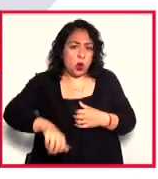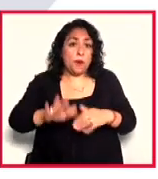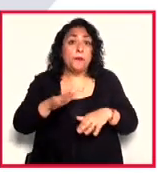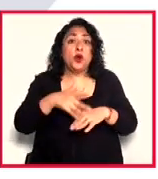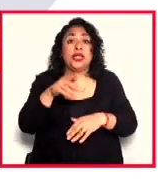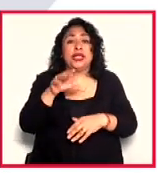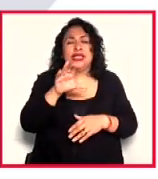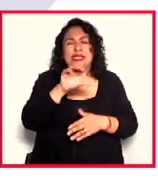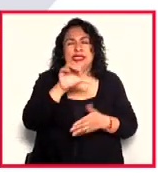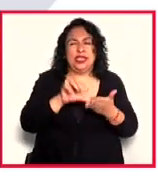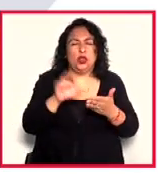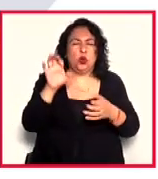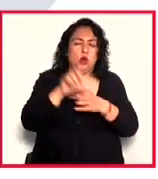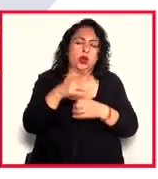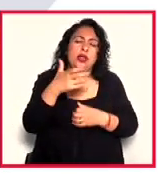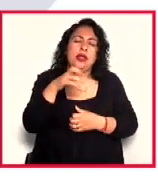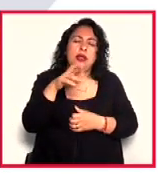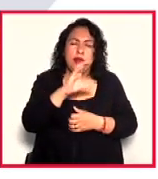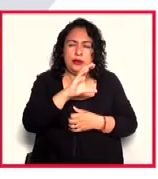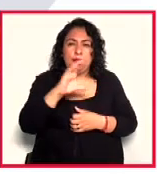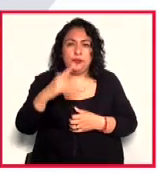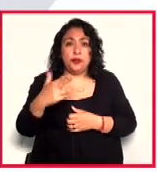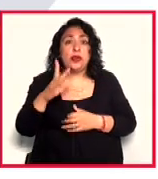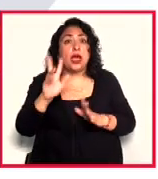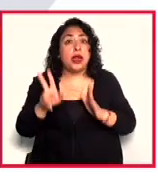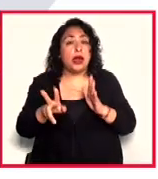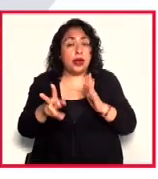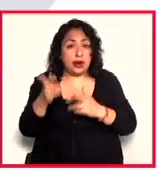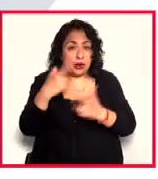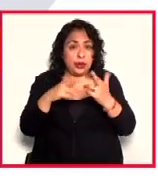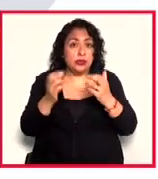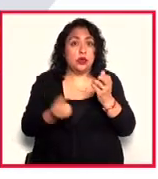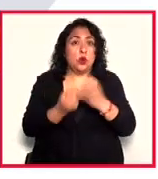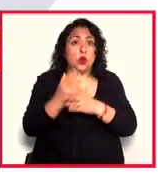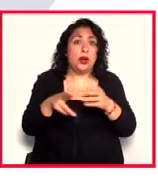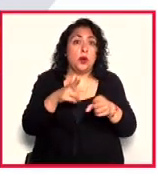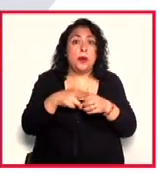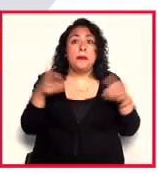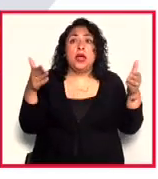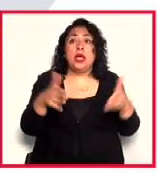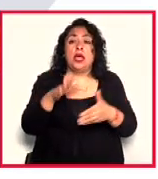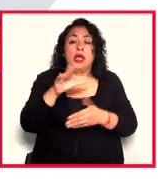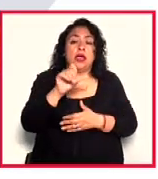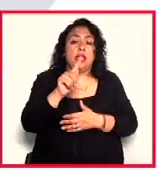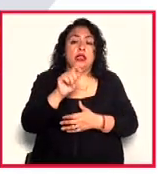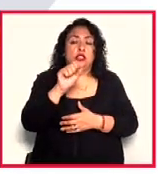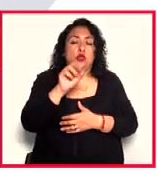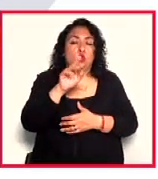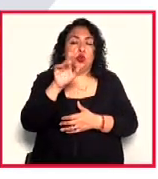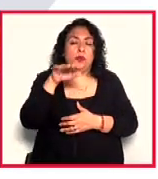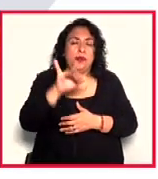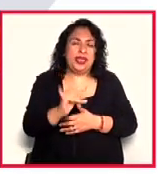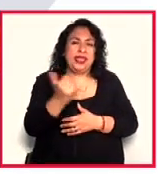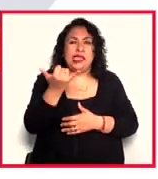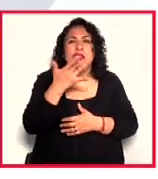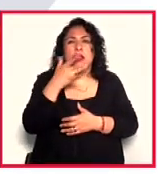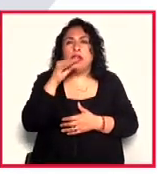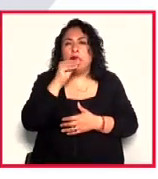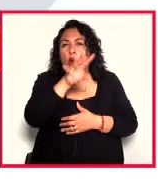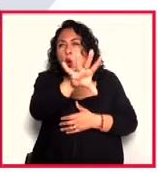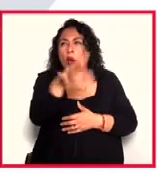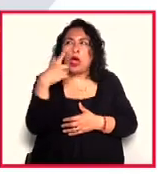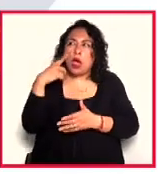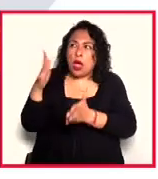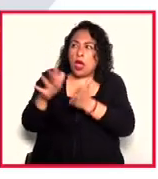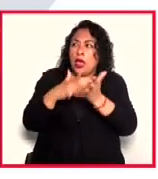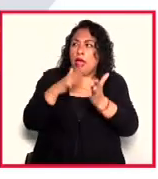Cultural Helénico también regresa a esta nueva normalidad con la presentación de Katsumi y el Dragón, una pieza que encuentra inspiración en la ética